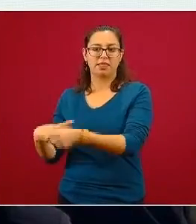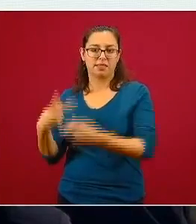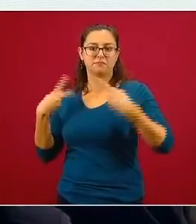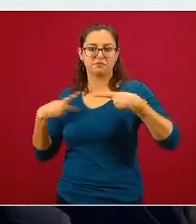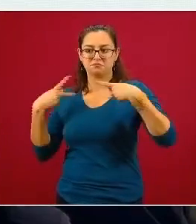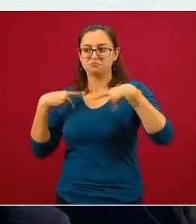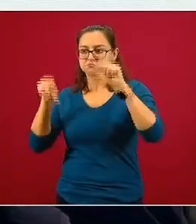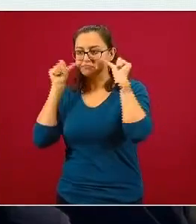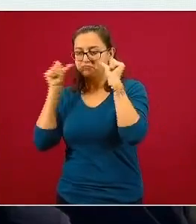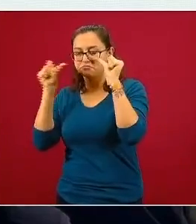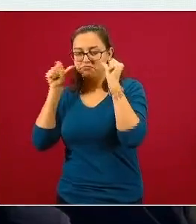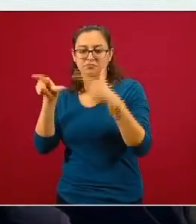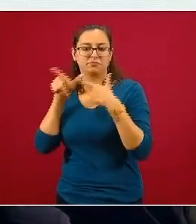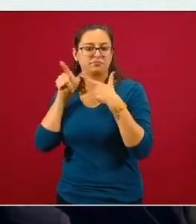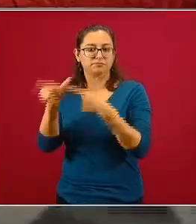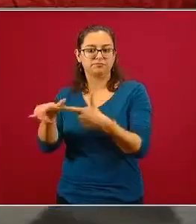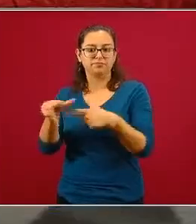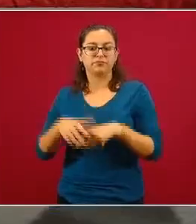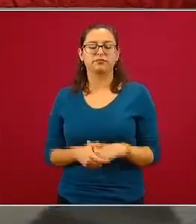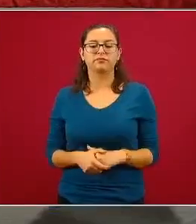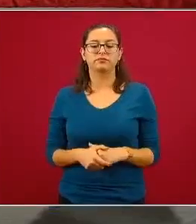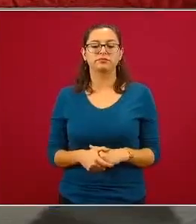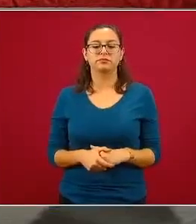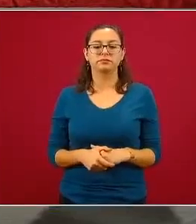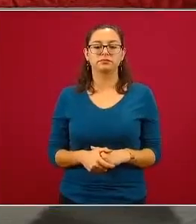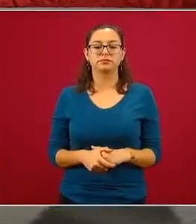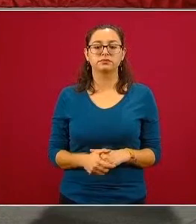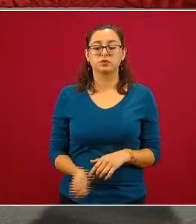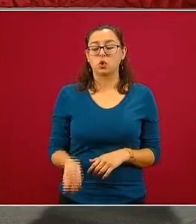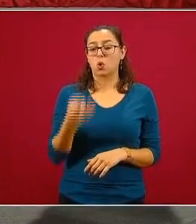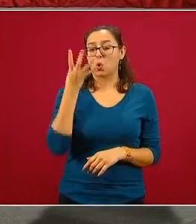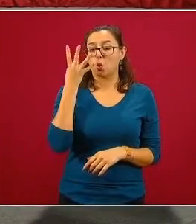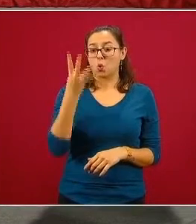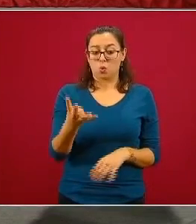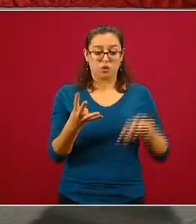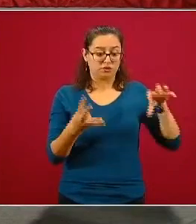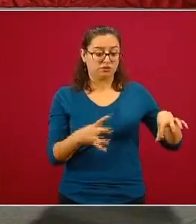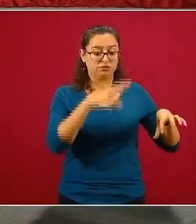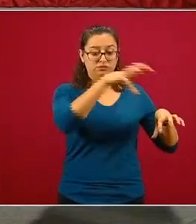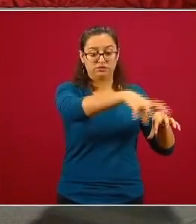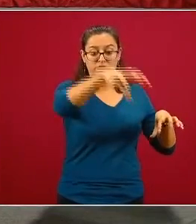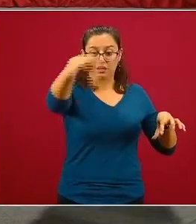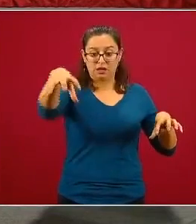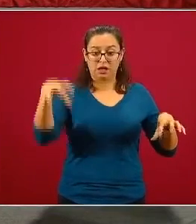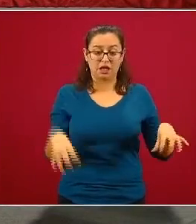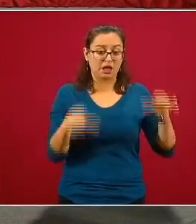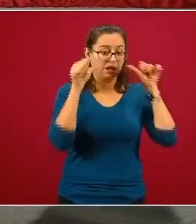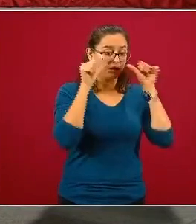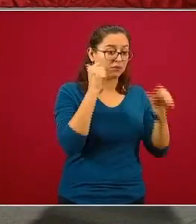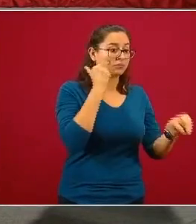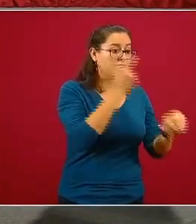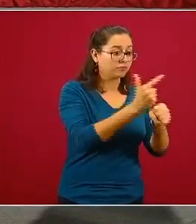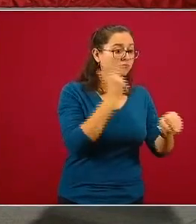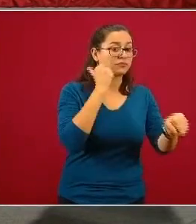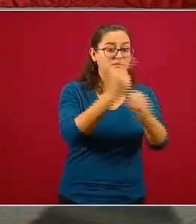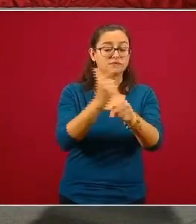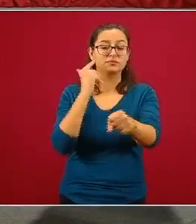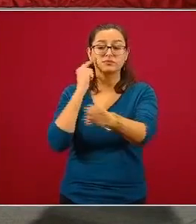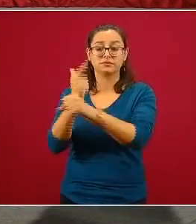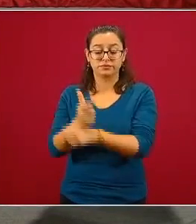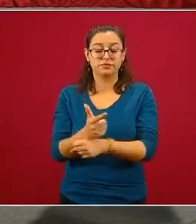enfermedades. Se establecieron 4 zonas de triage, la primera en urgencias adultos, al